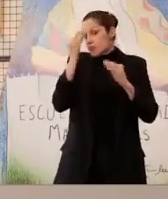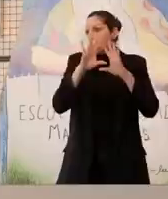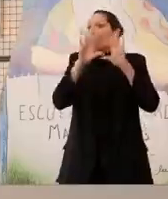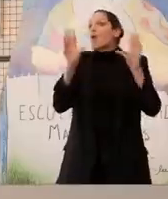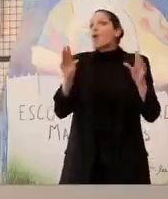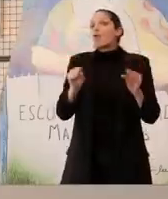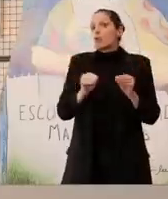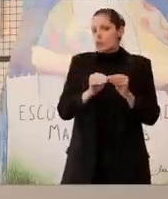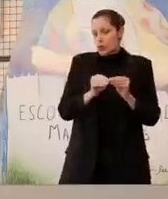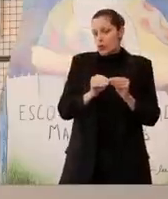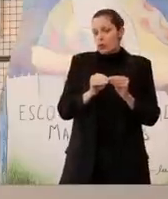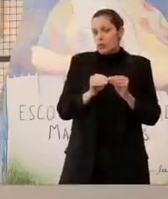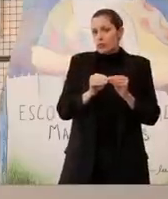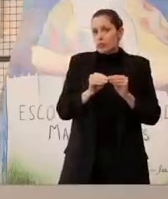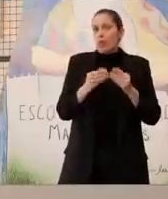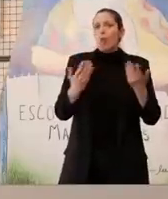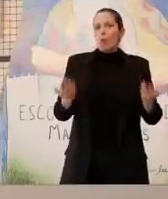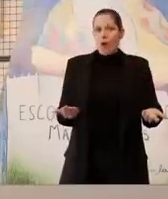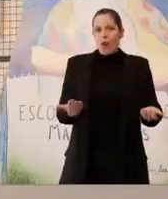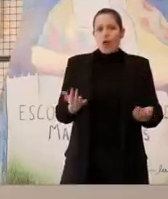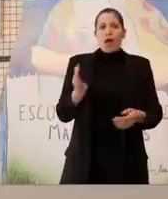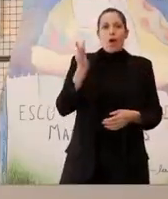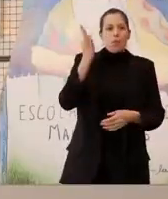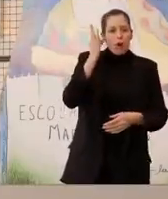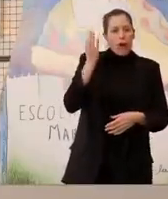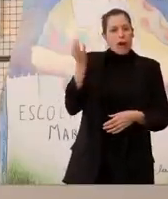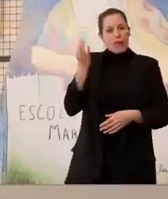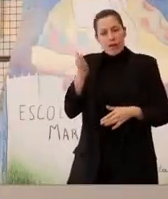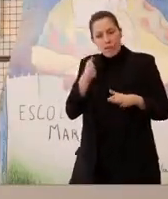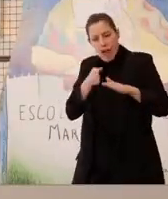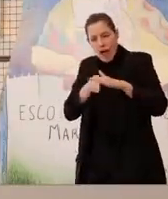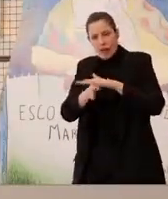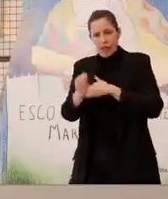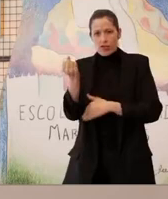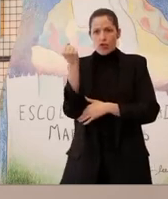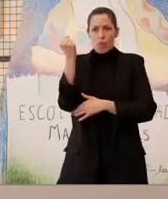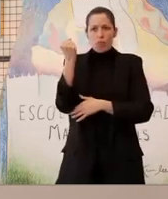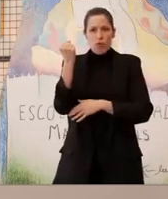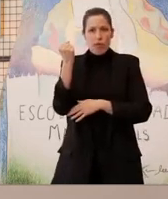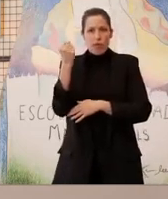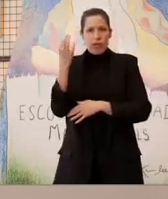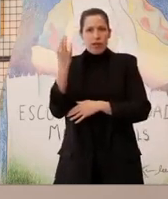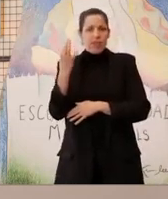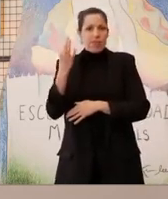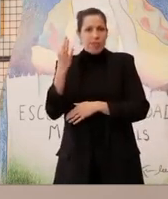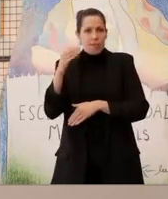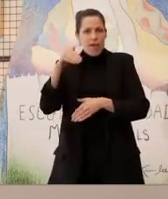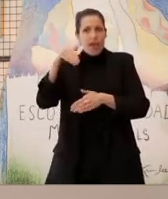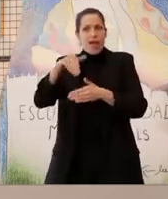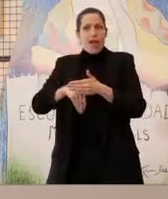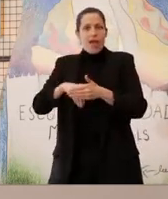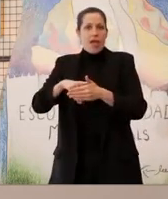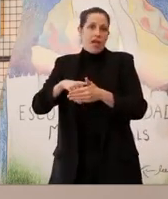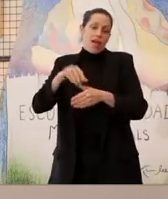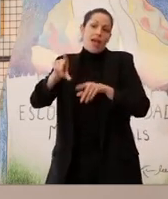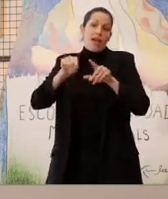conclusión cuando las mujeres tenemos que entrar algún espacio de poder a través de elecciones somos mayoría Y que cuando tenemos